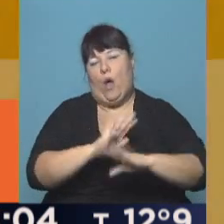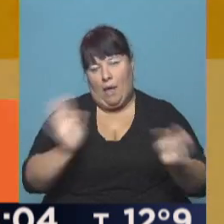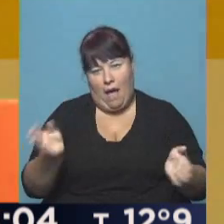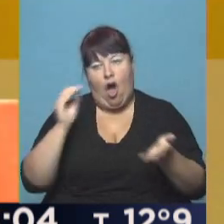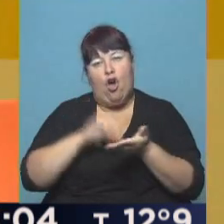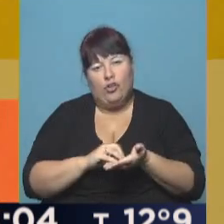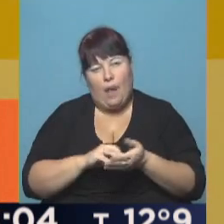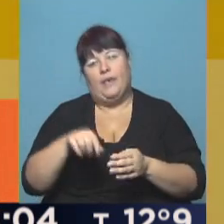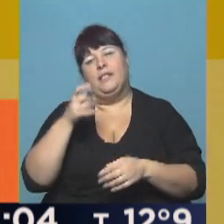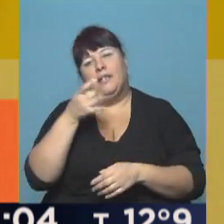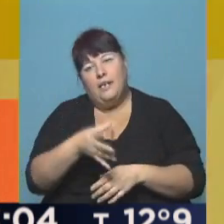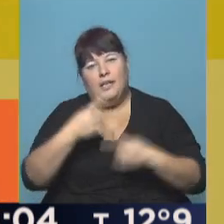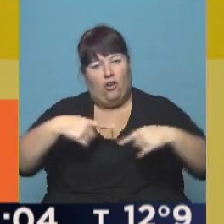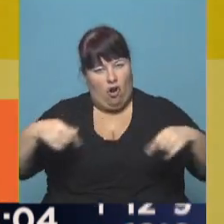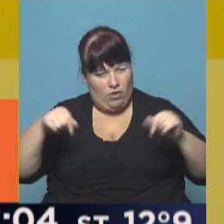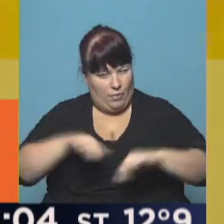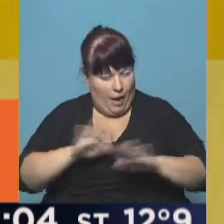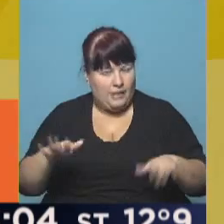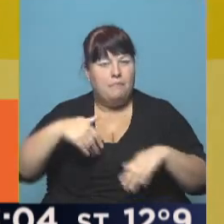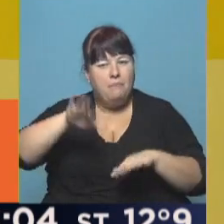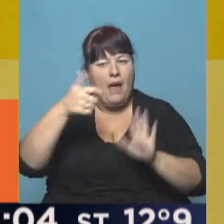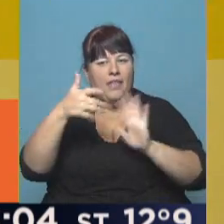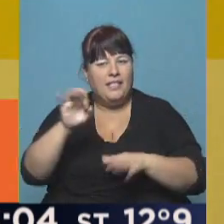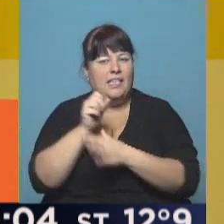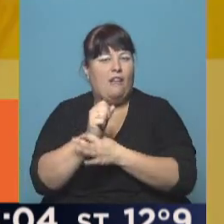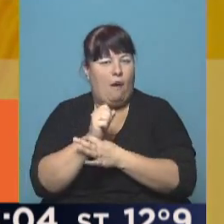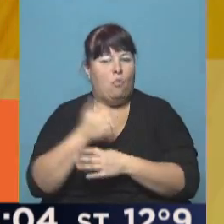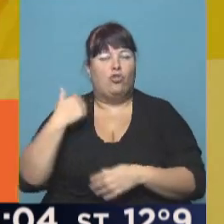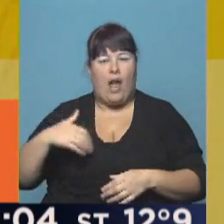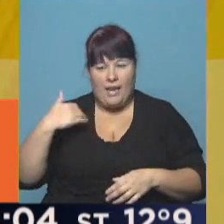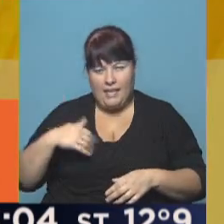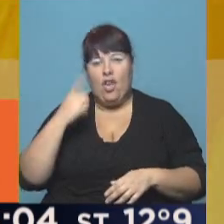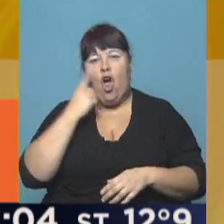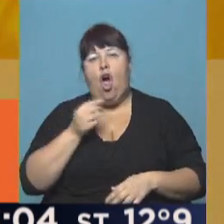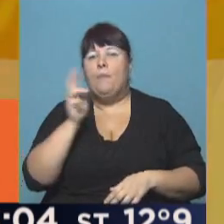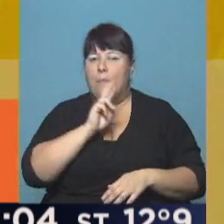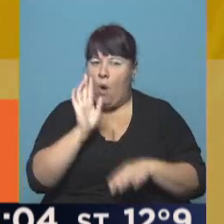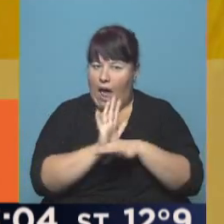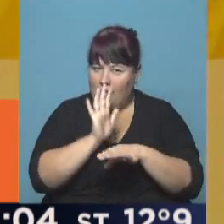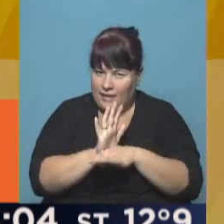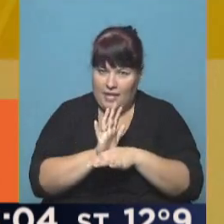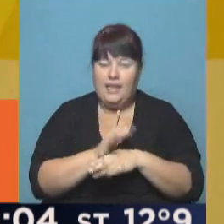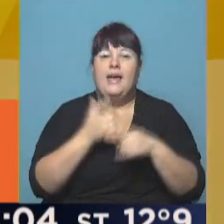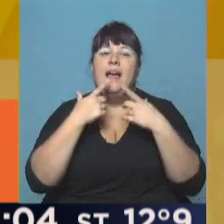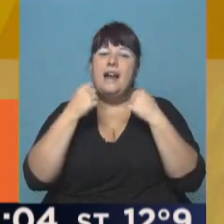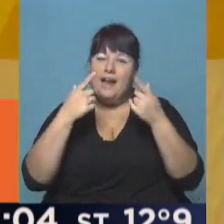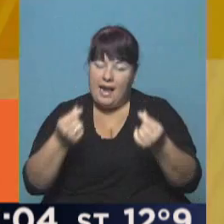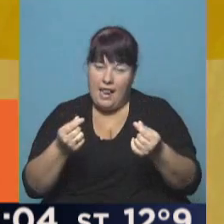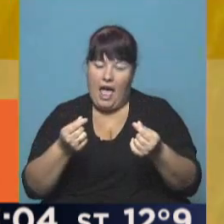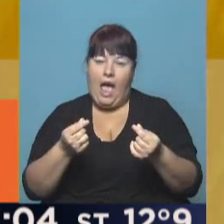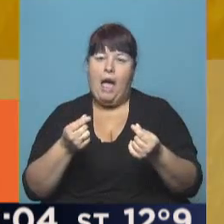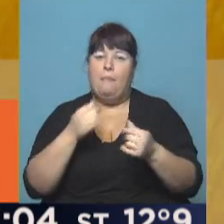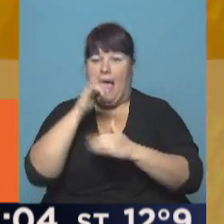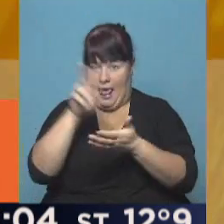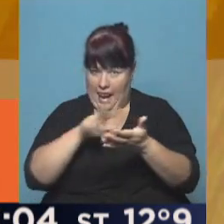las tragedias vuelvan a ocurrir. Más de 60 artistas argentinos, actrices y actores reclamaron,